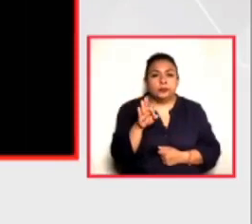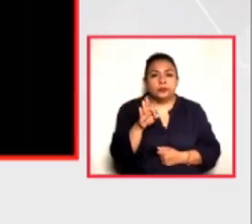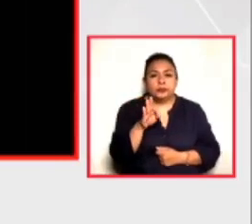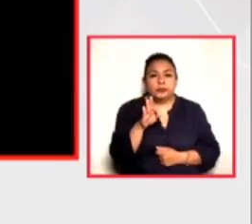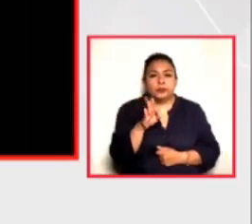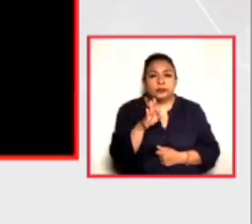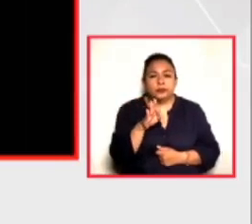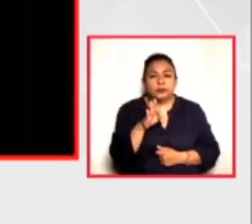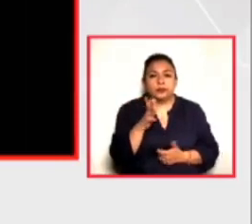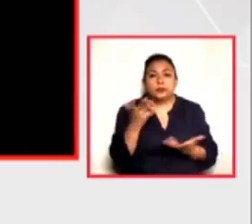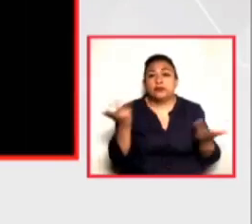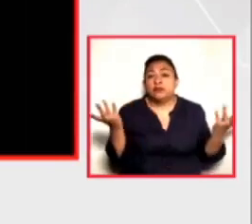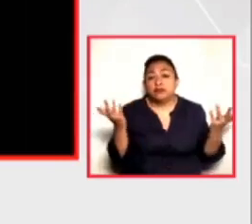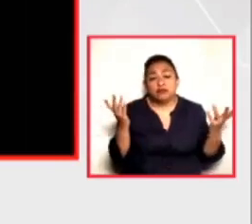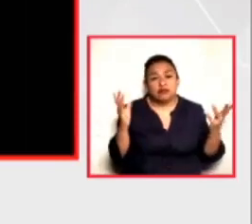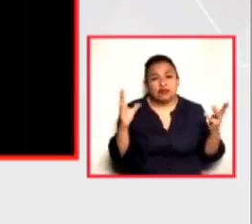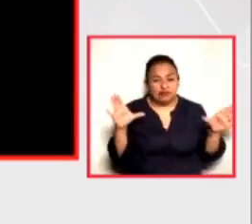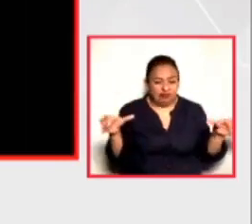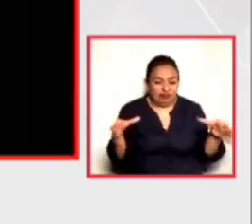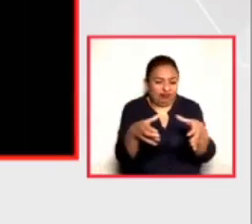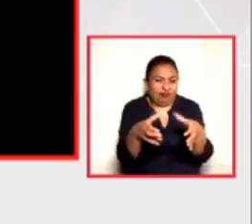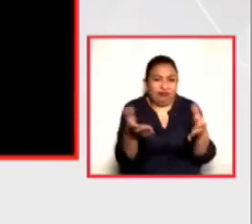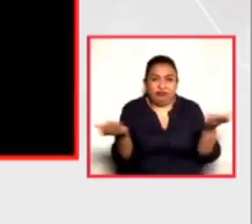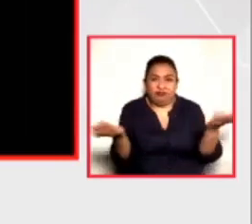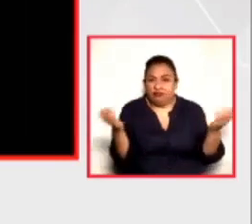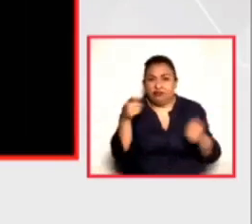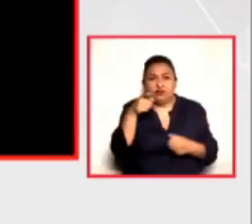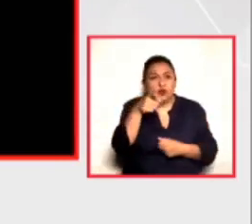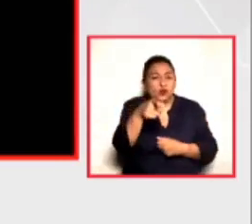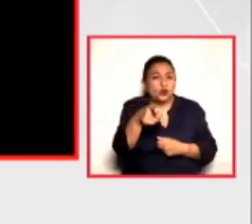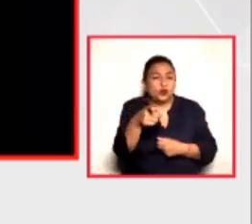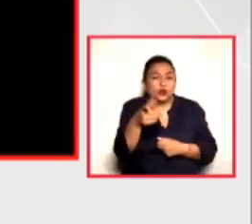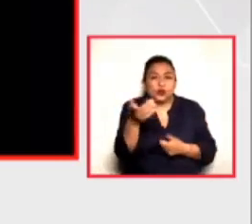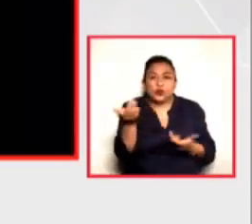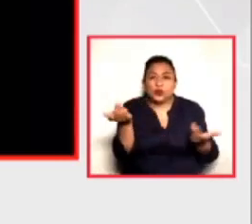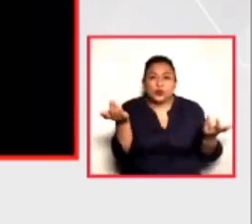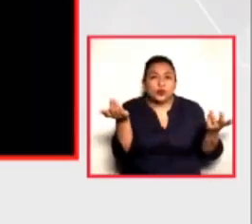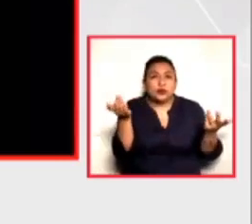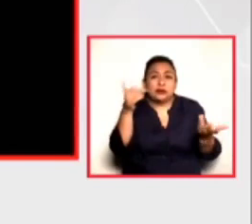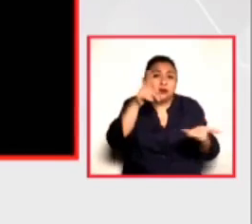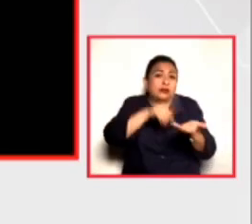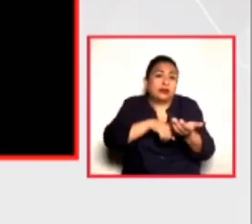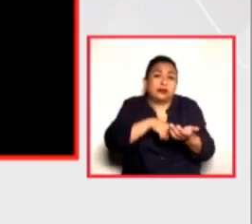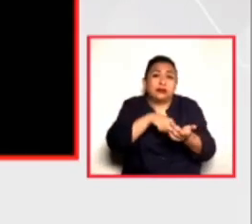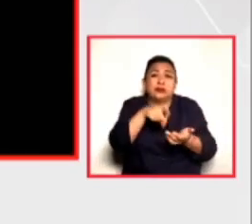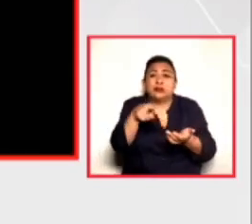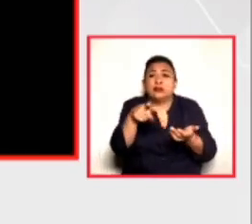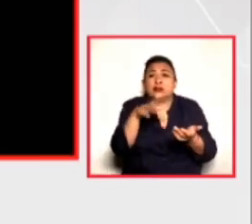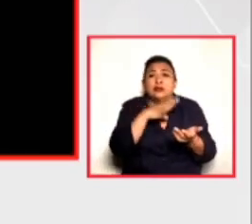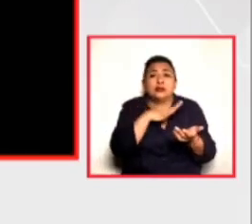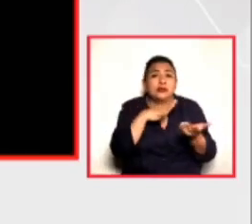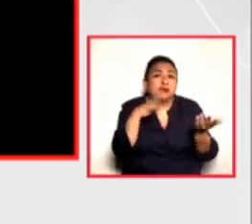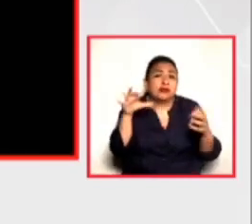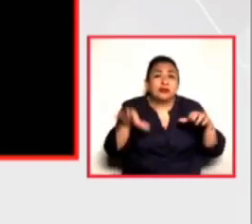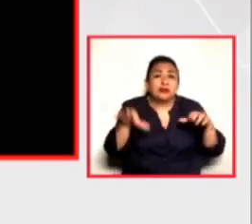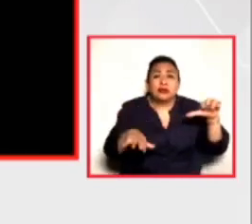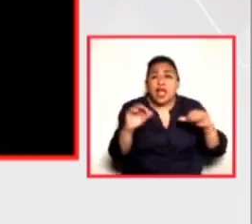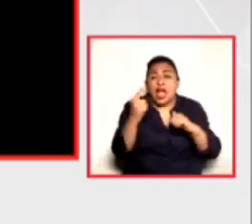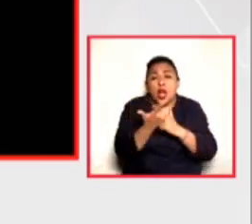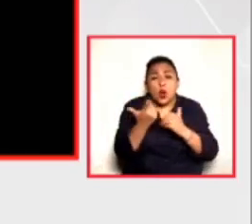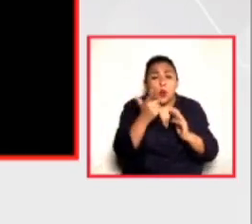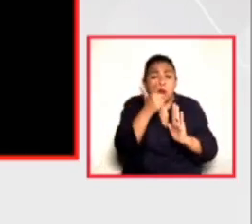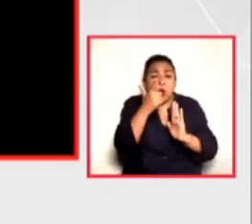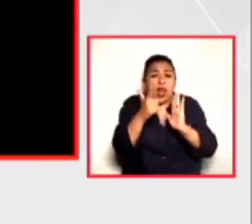pues catalogar de que estás ahí cometiendo actividades ilícitas, máximo